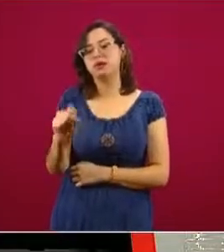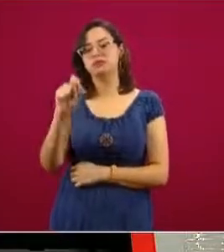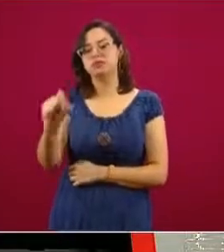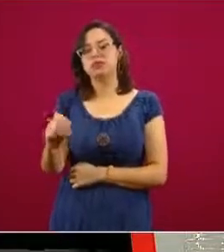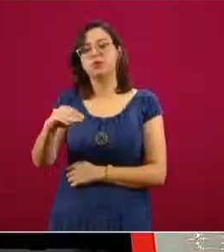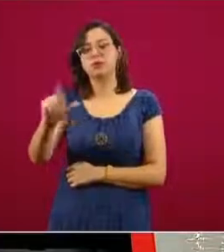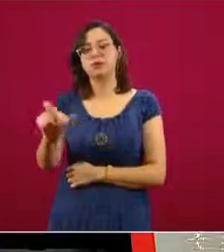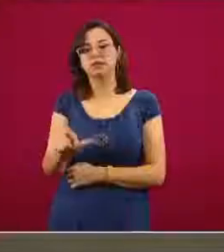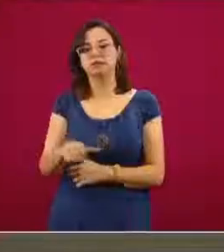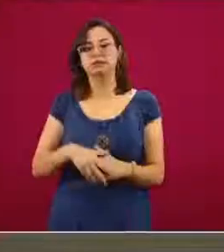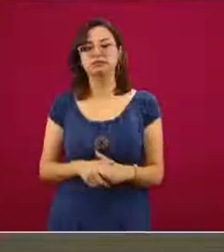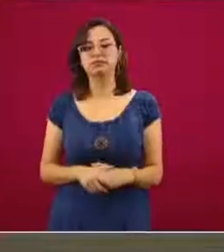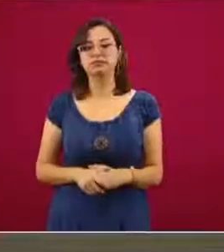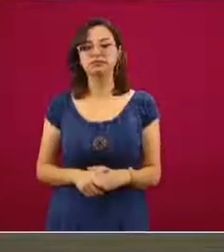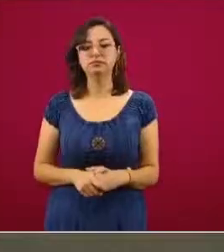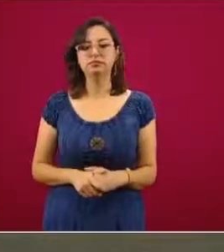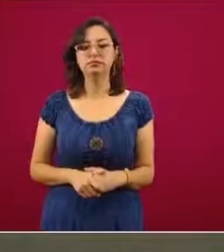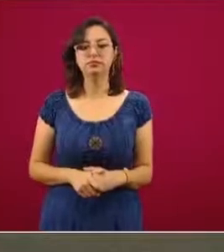zoe.robledo@ims.gov.mx.